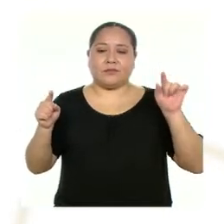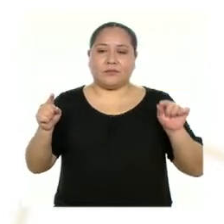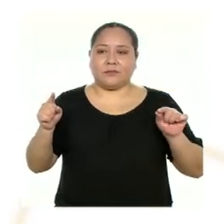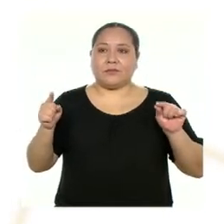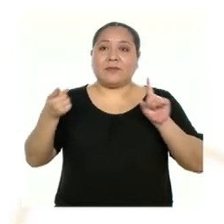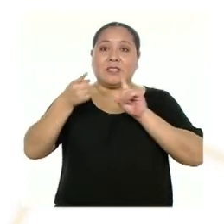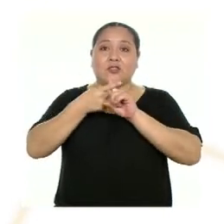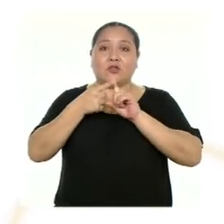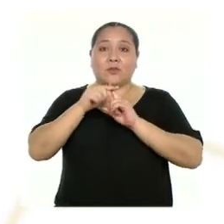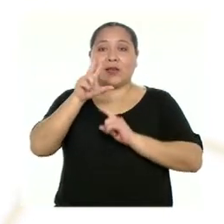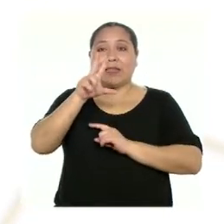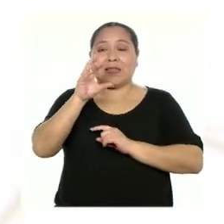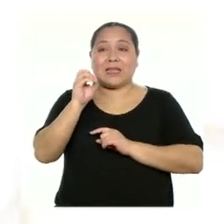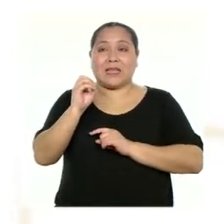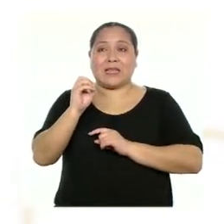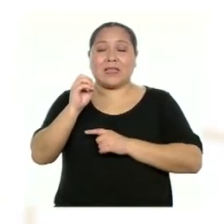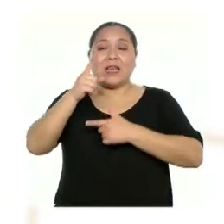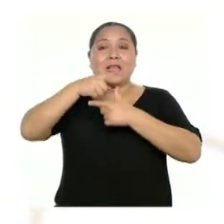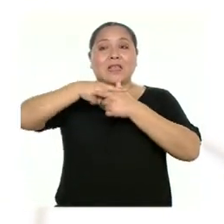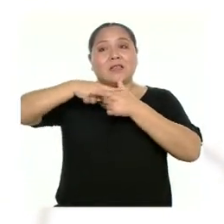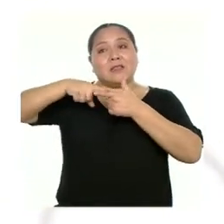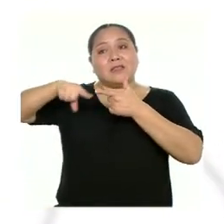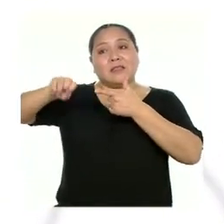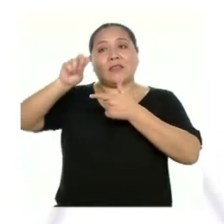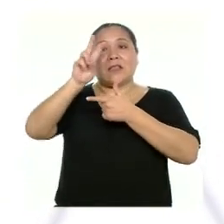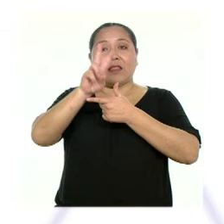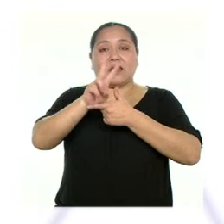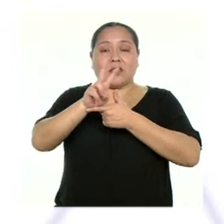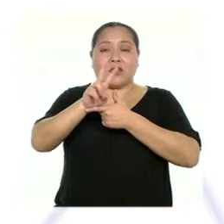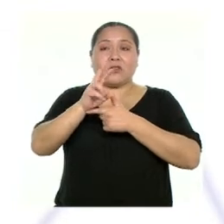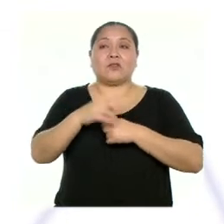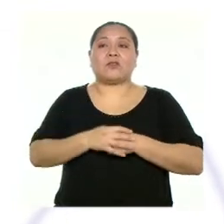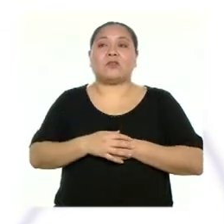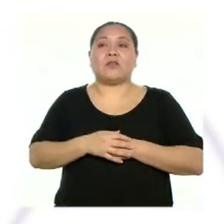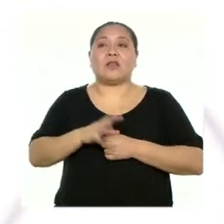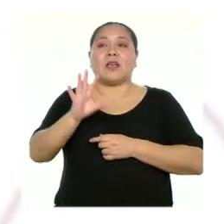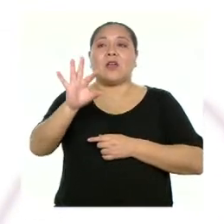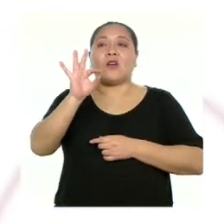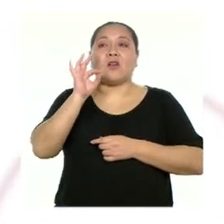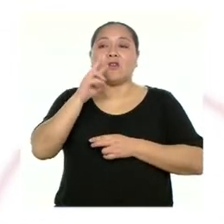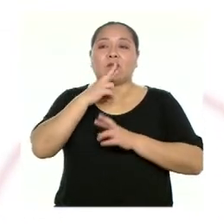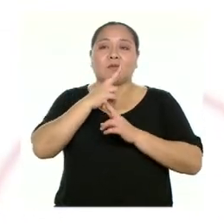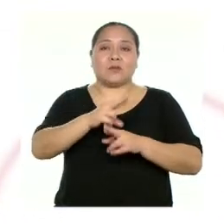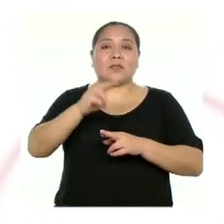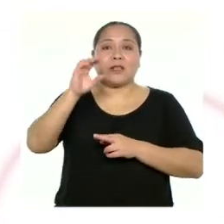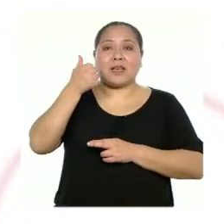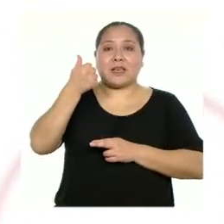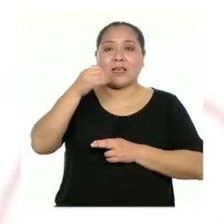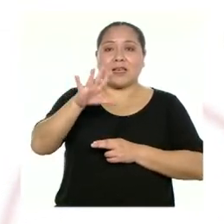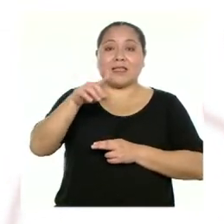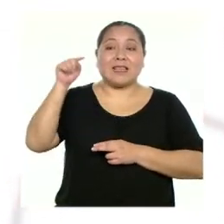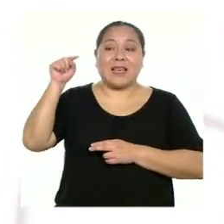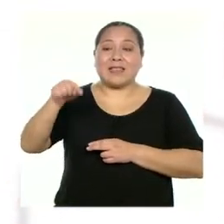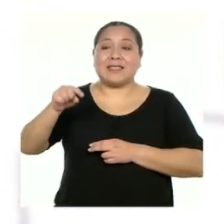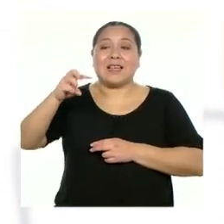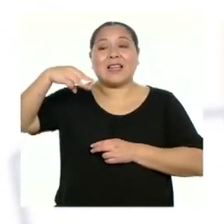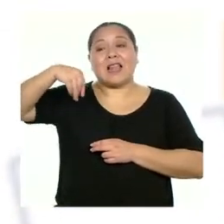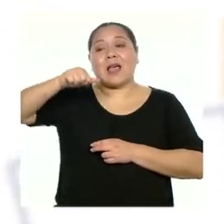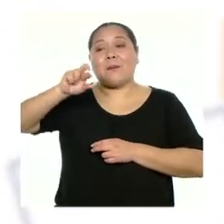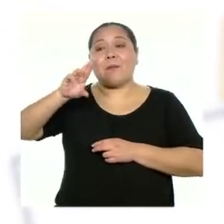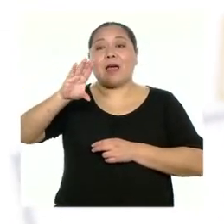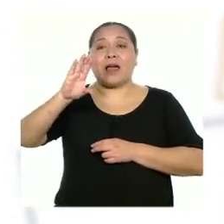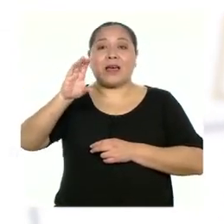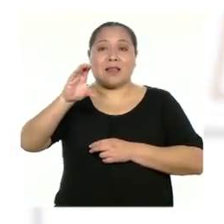30. Luego, dividiendo la suma entre 2, obtenemos 15. 15 es la marca de clase para la primera fila,